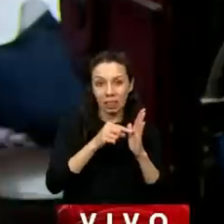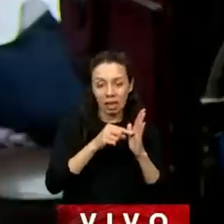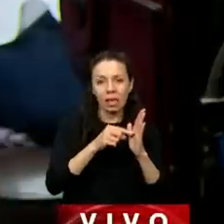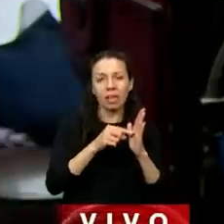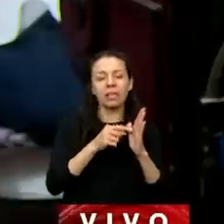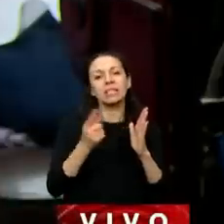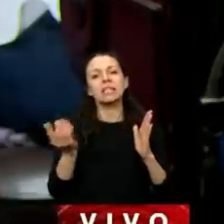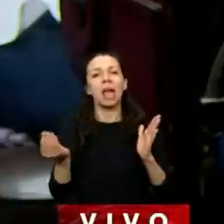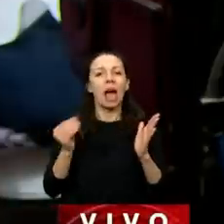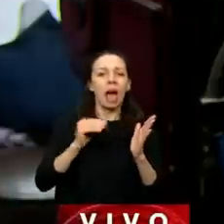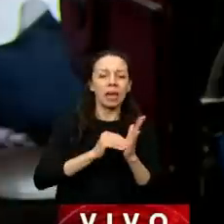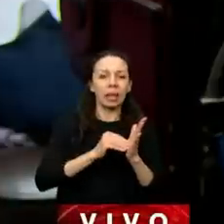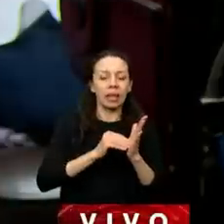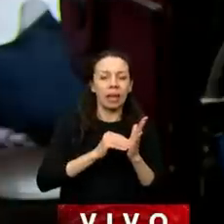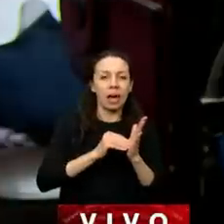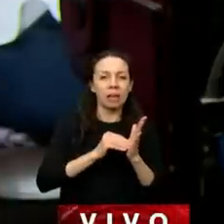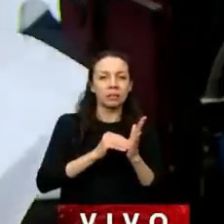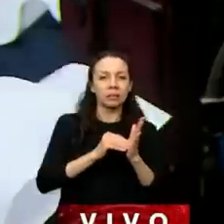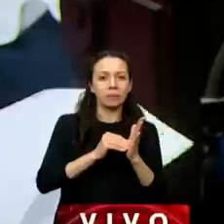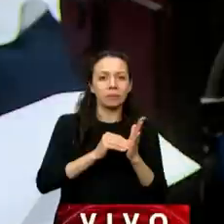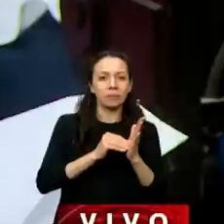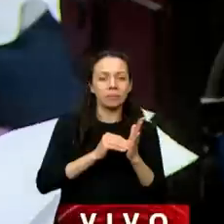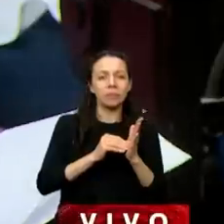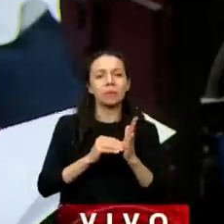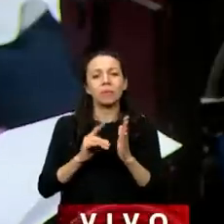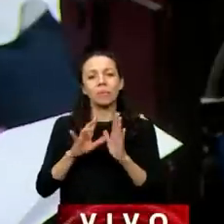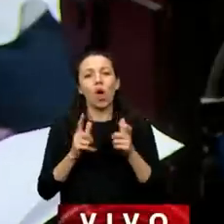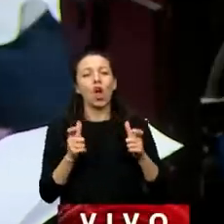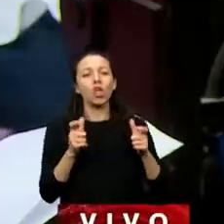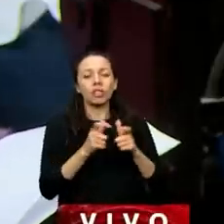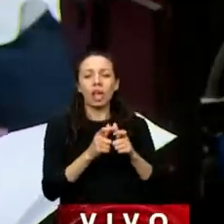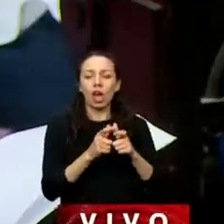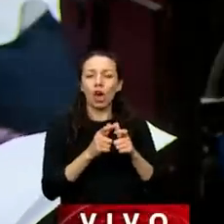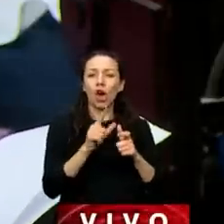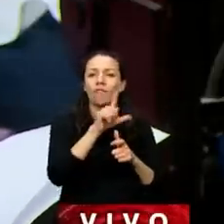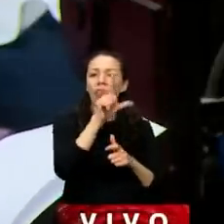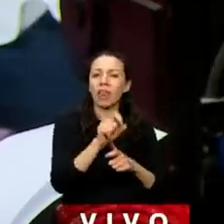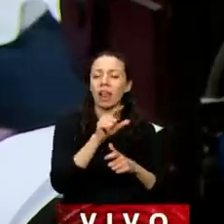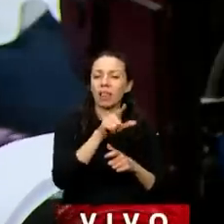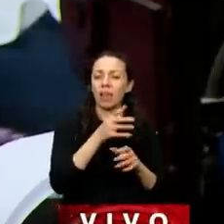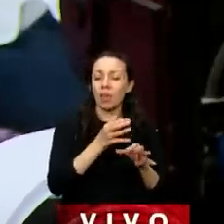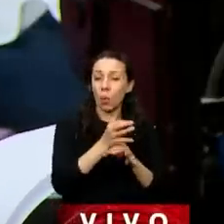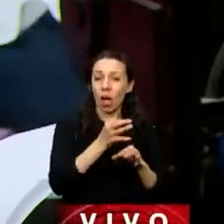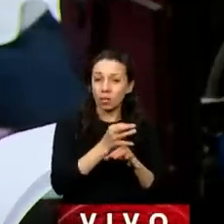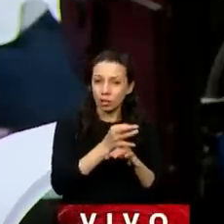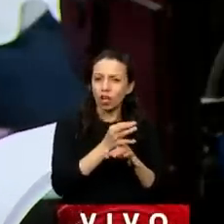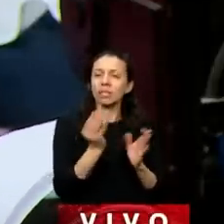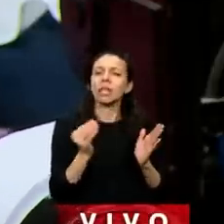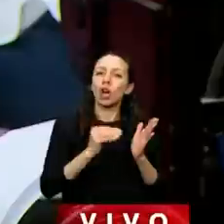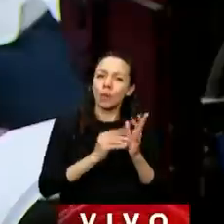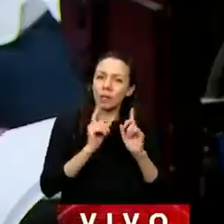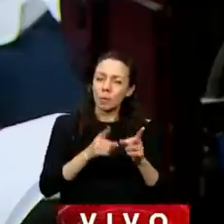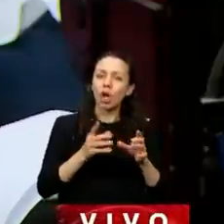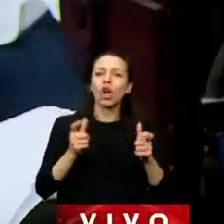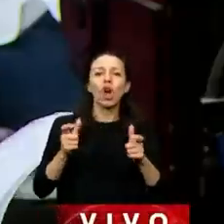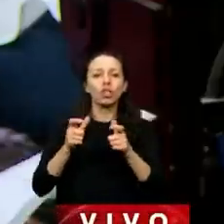agrega después de el Consejo Federal de Educación, se incorpora el Consejo